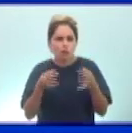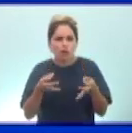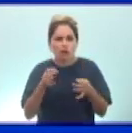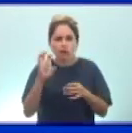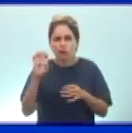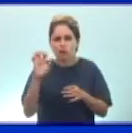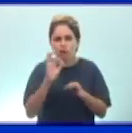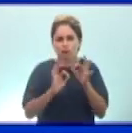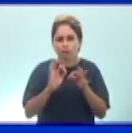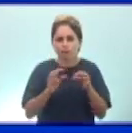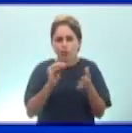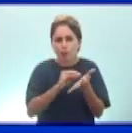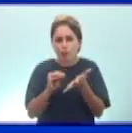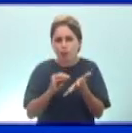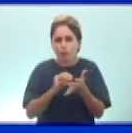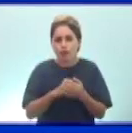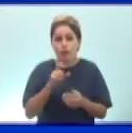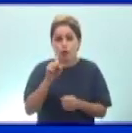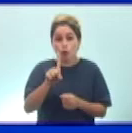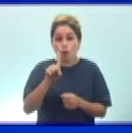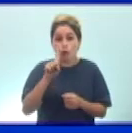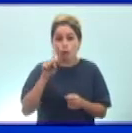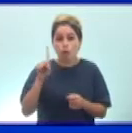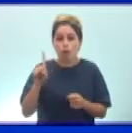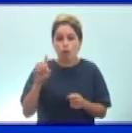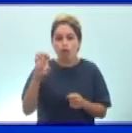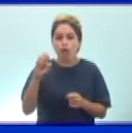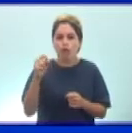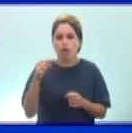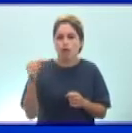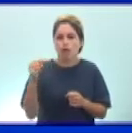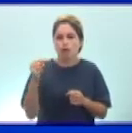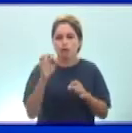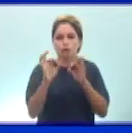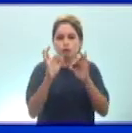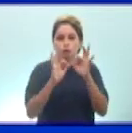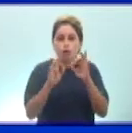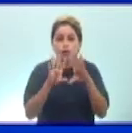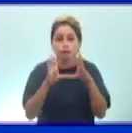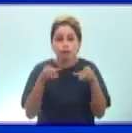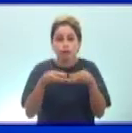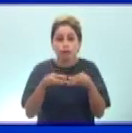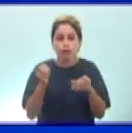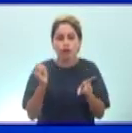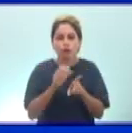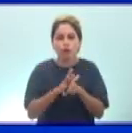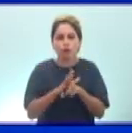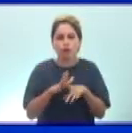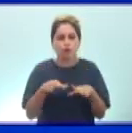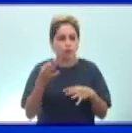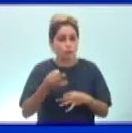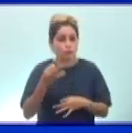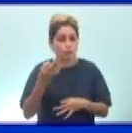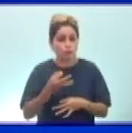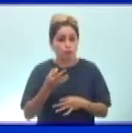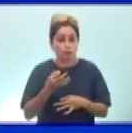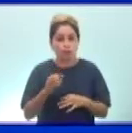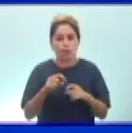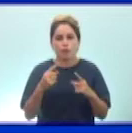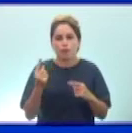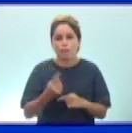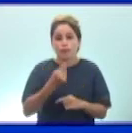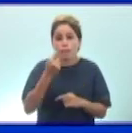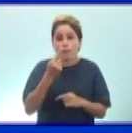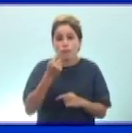Vamos a distribuir 11 electrones en total. Por lo tanto, comenzaríamos siempre por el nivel de energía de menor valor, que sería el